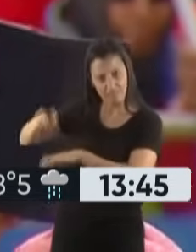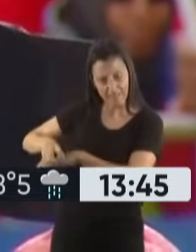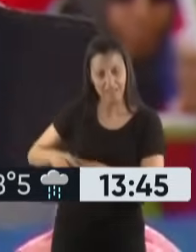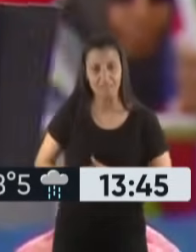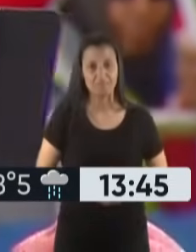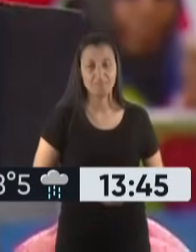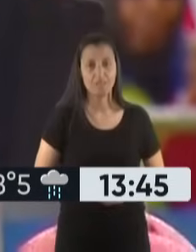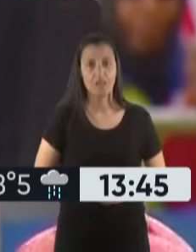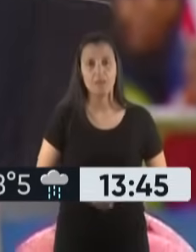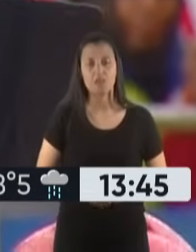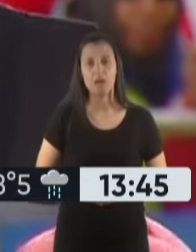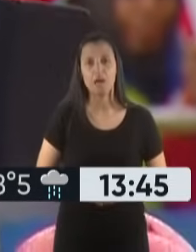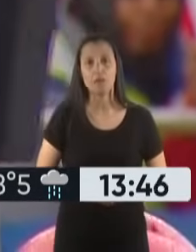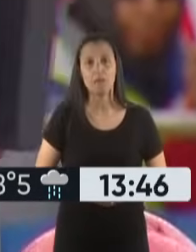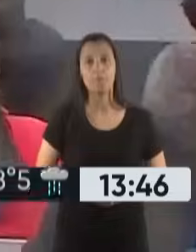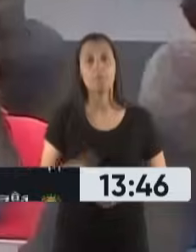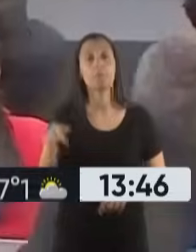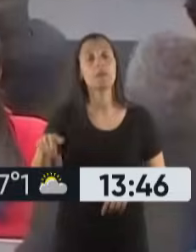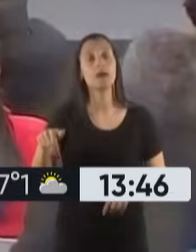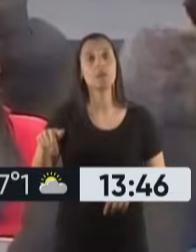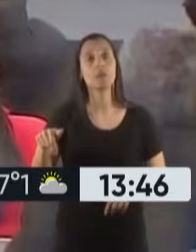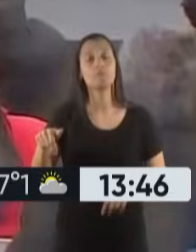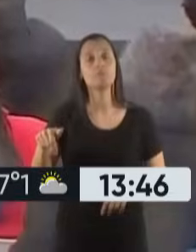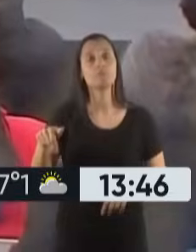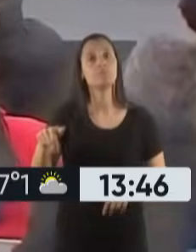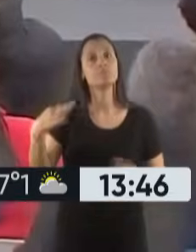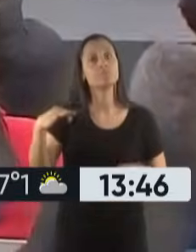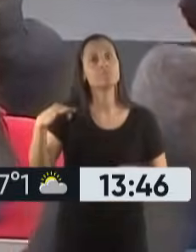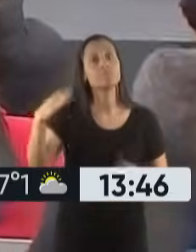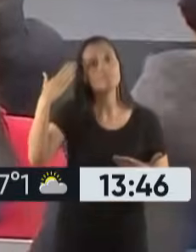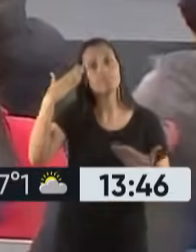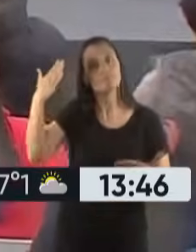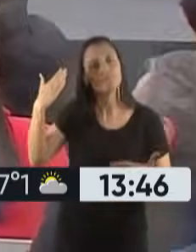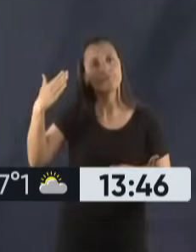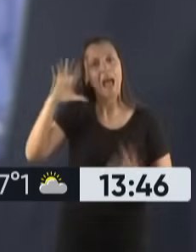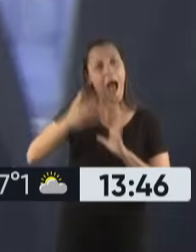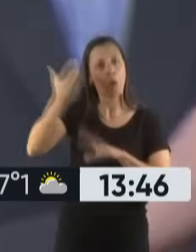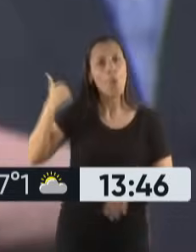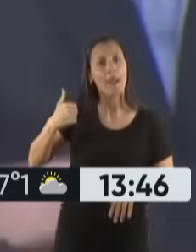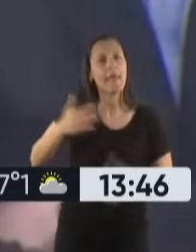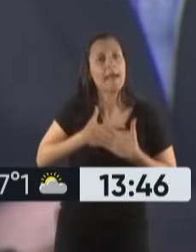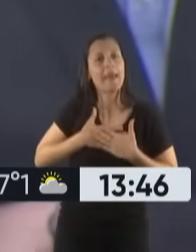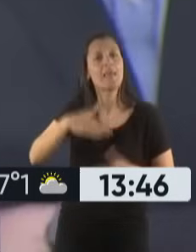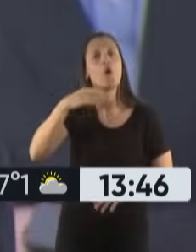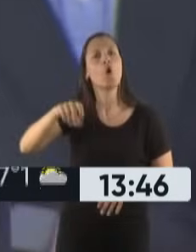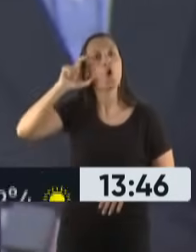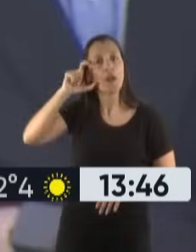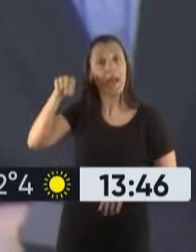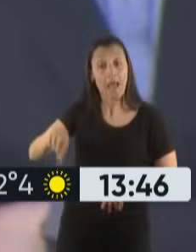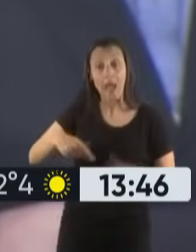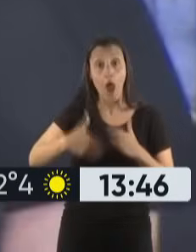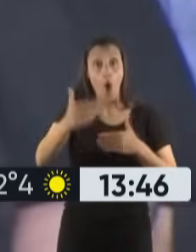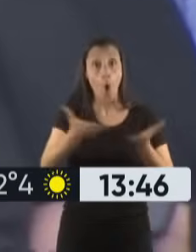¿no? Esto que recordaba el querido Jorge hace un rato, que esta obra la